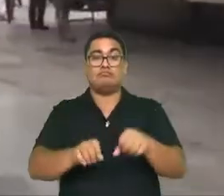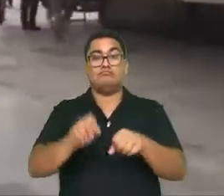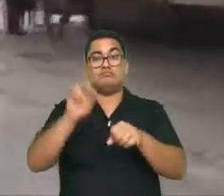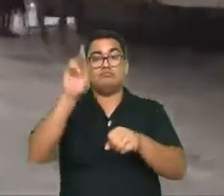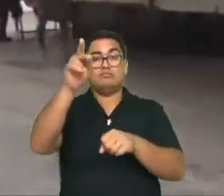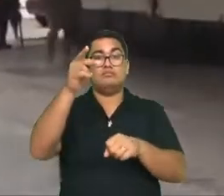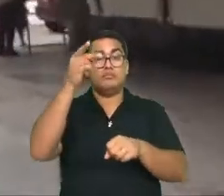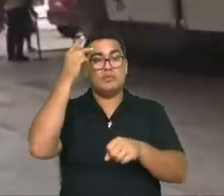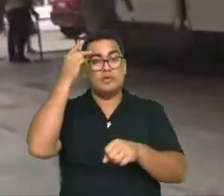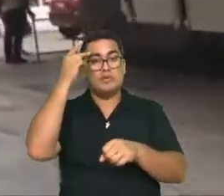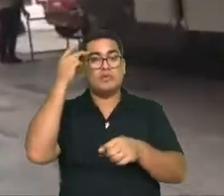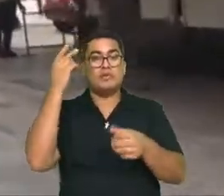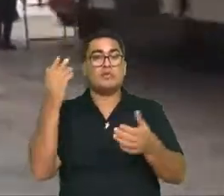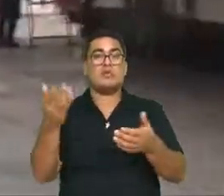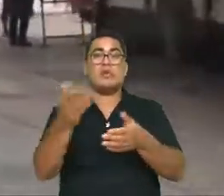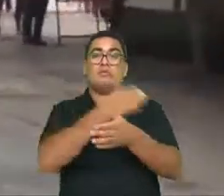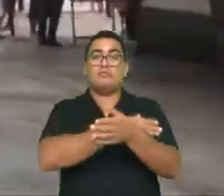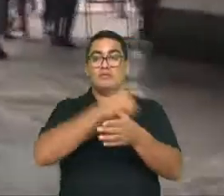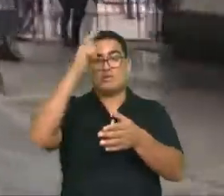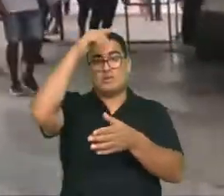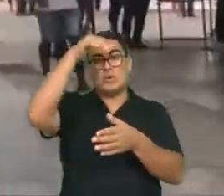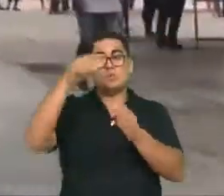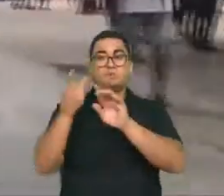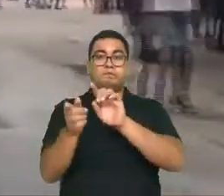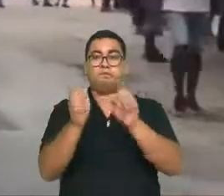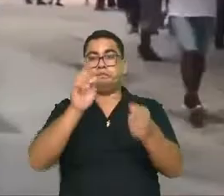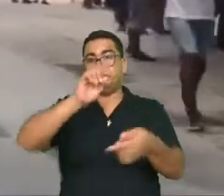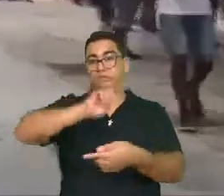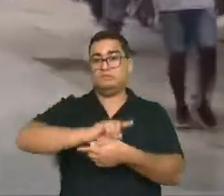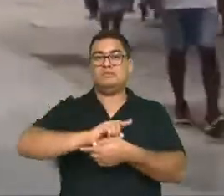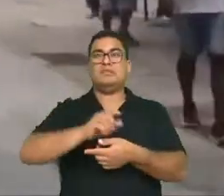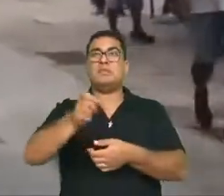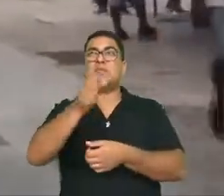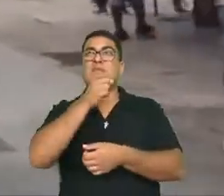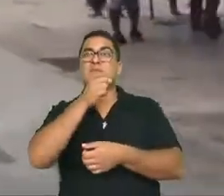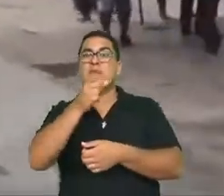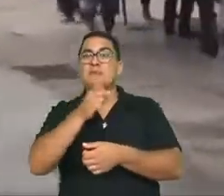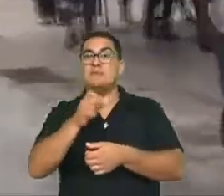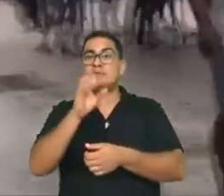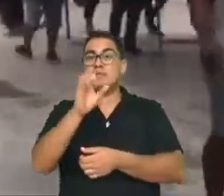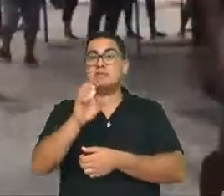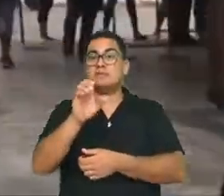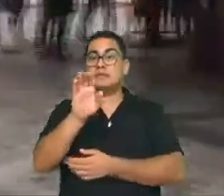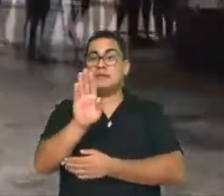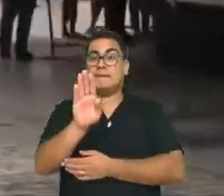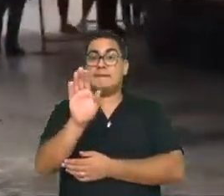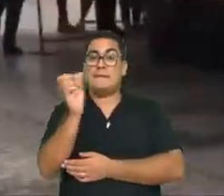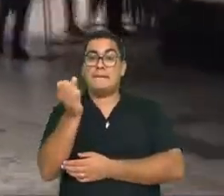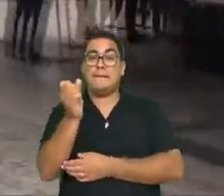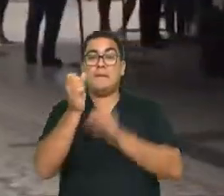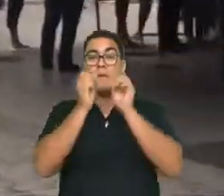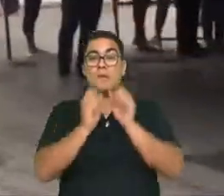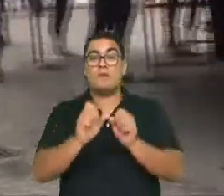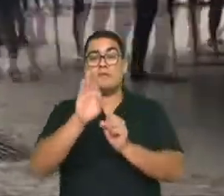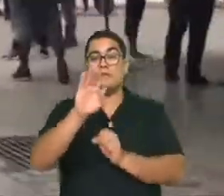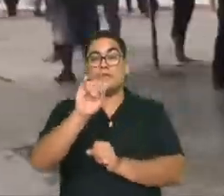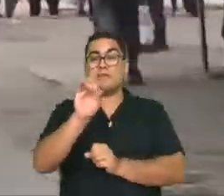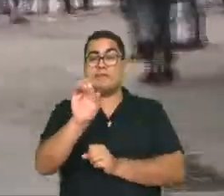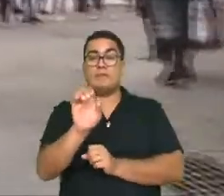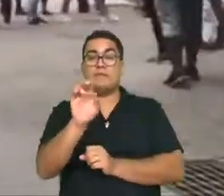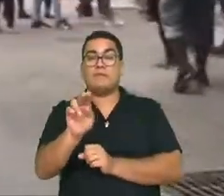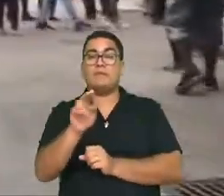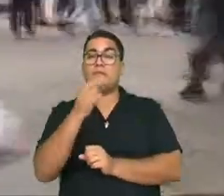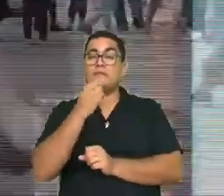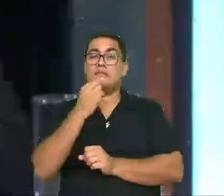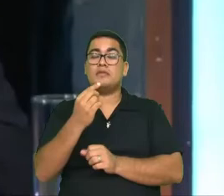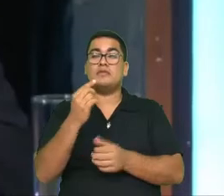del actual mandatario Donald Trump. En una entrevista concedida a la cadena CBS, Biden aseguró que en el supuesto de ganar